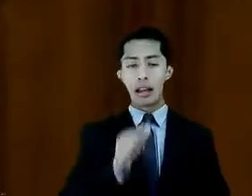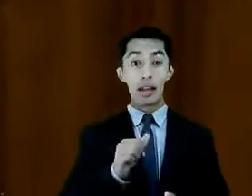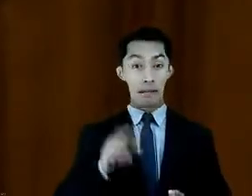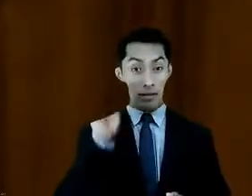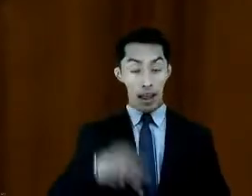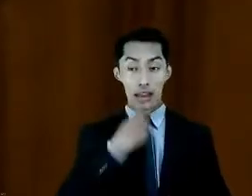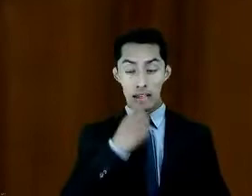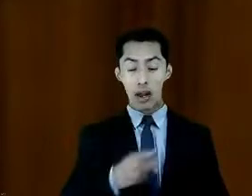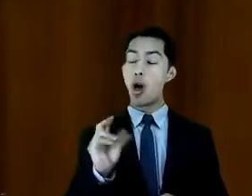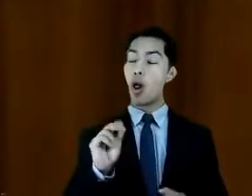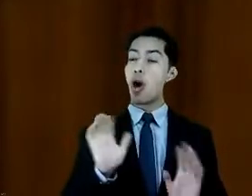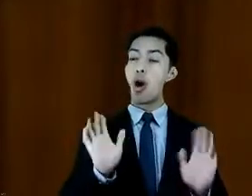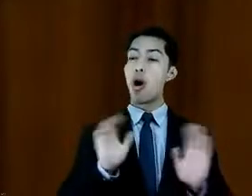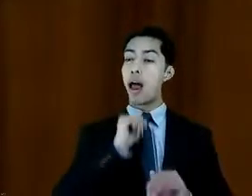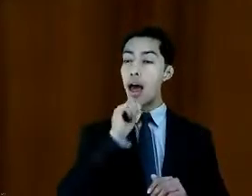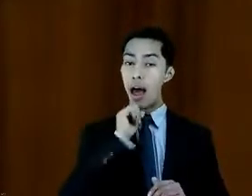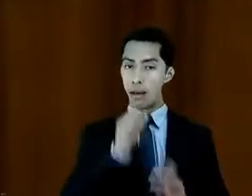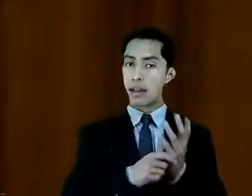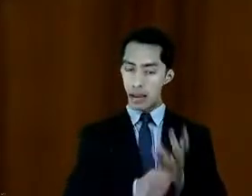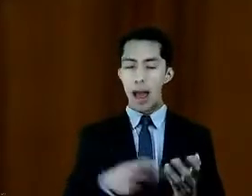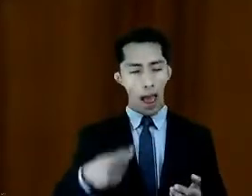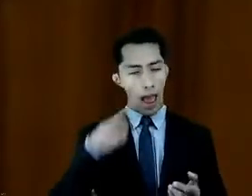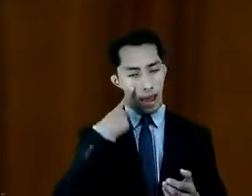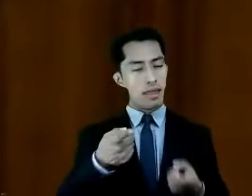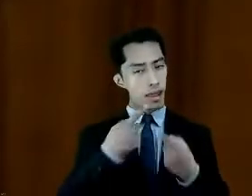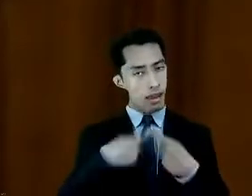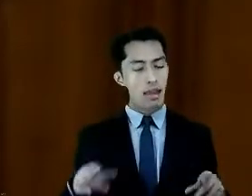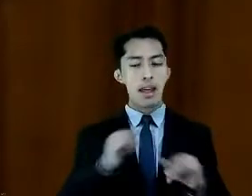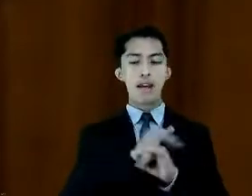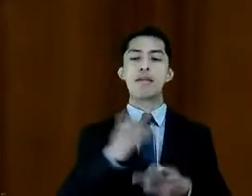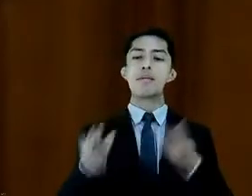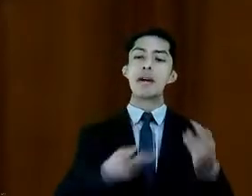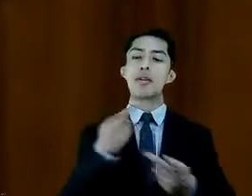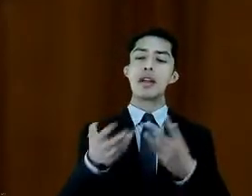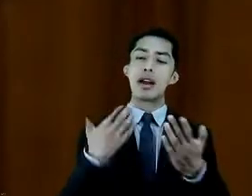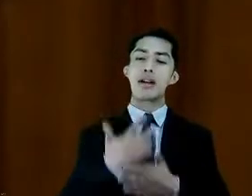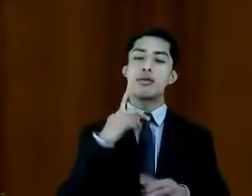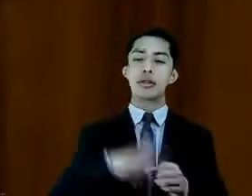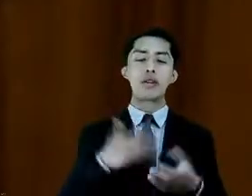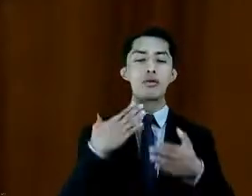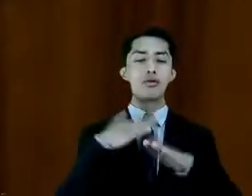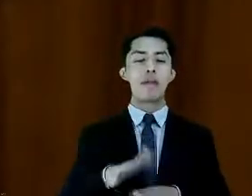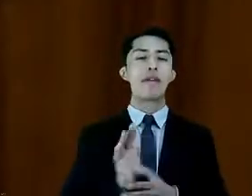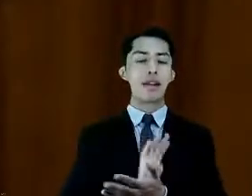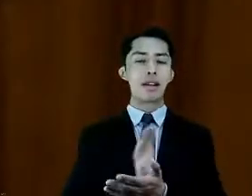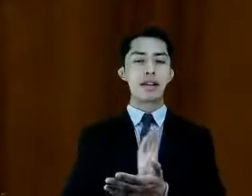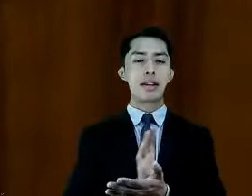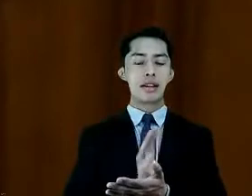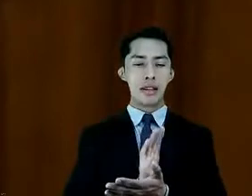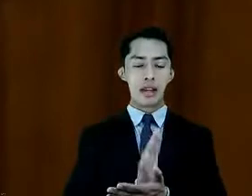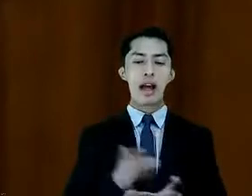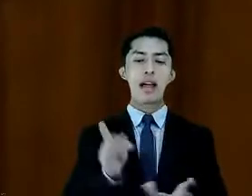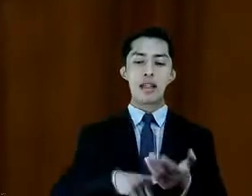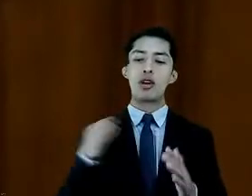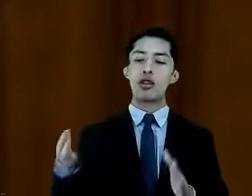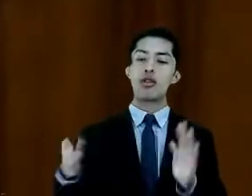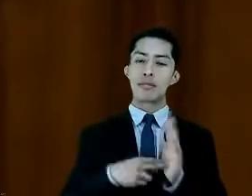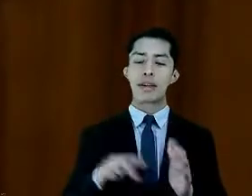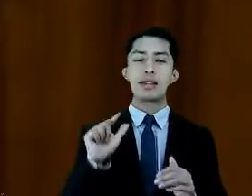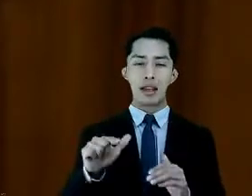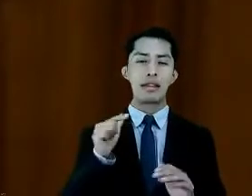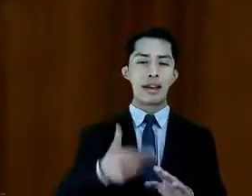negaríamos. Pero de acuerdo con los resultados de la Encuesta Nacional sobre Discriminación que hubo en el